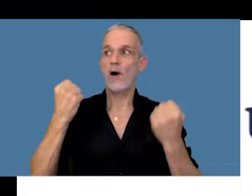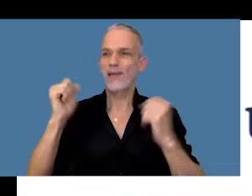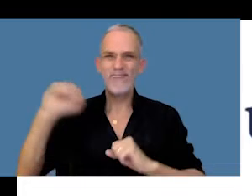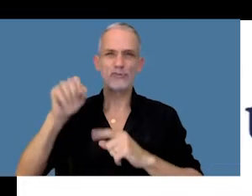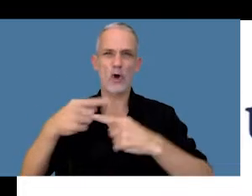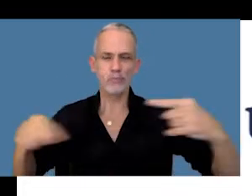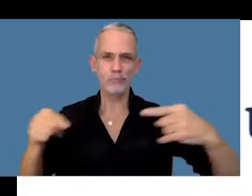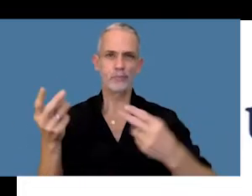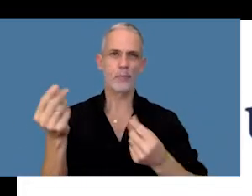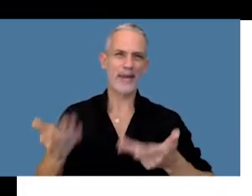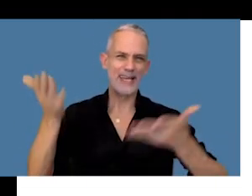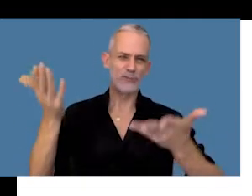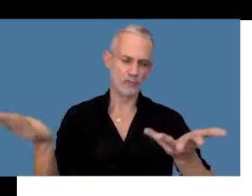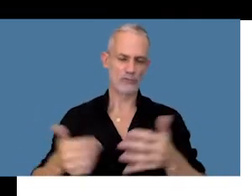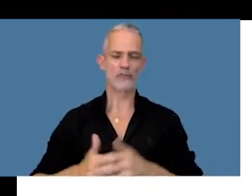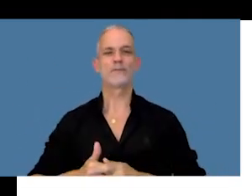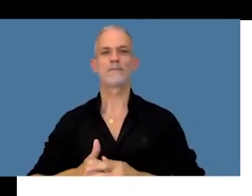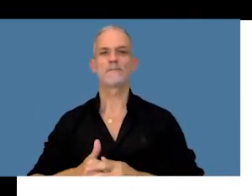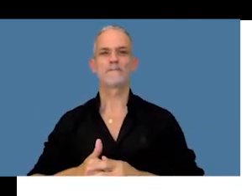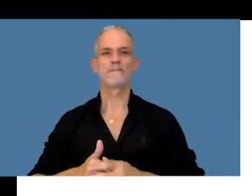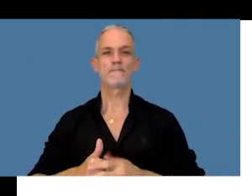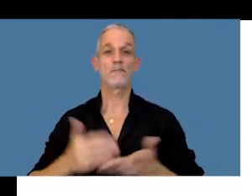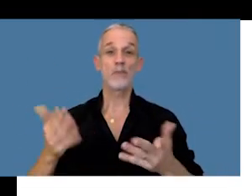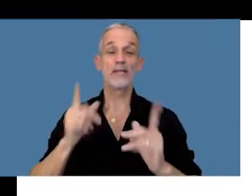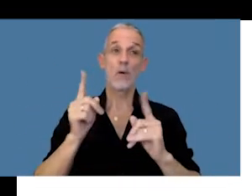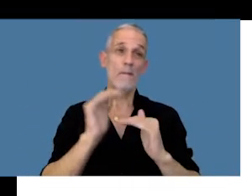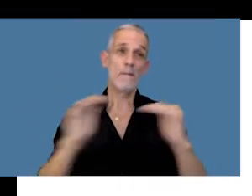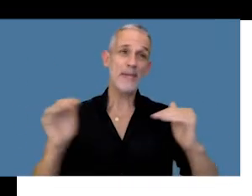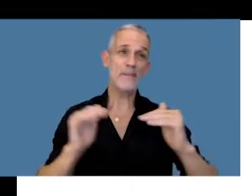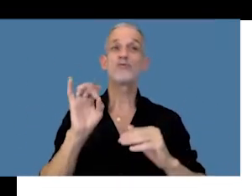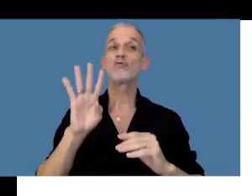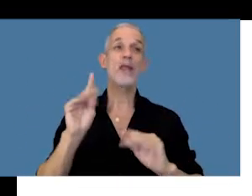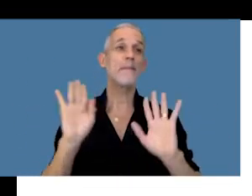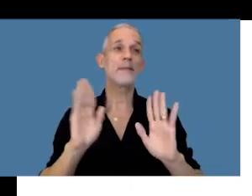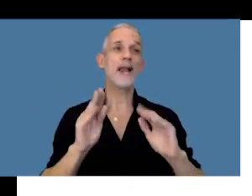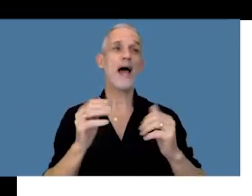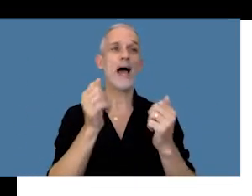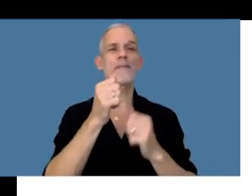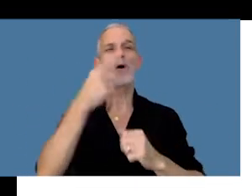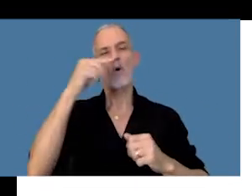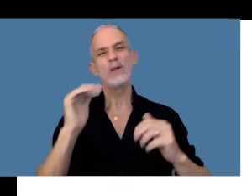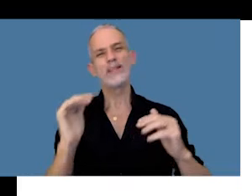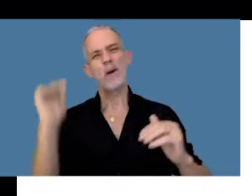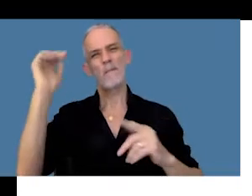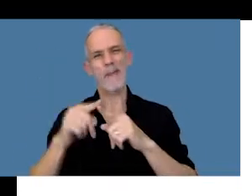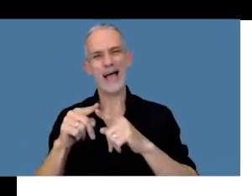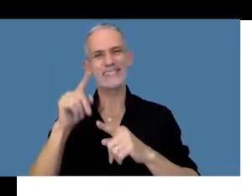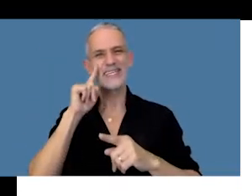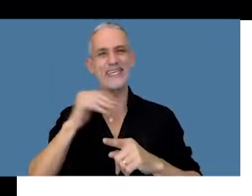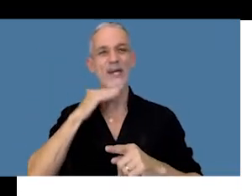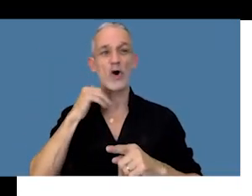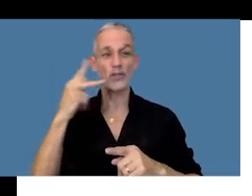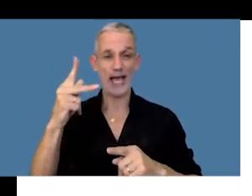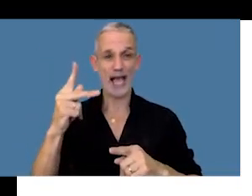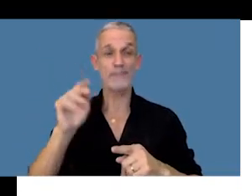que estamos viviendo. Esto es lo mismo, pero solo para las categorías superiores. Es decir, que los